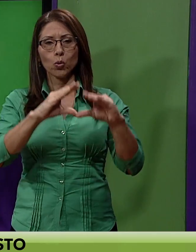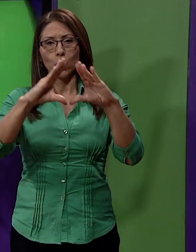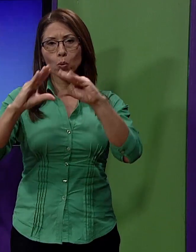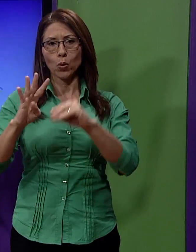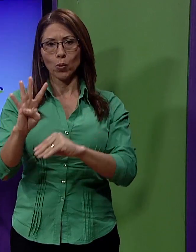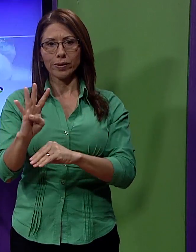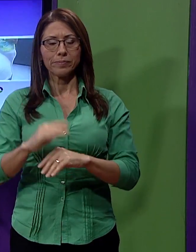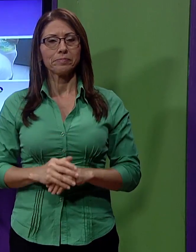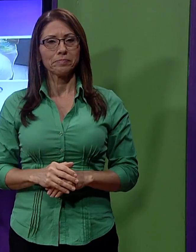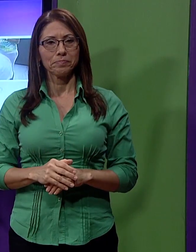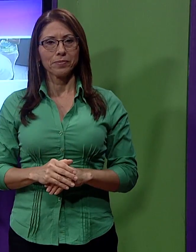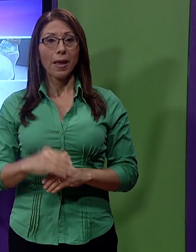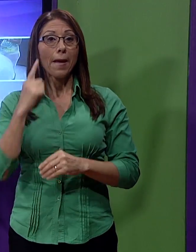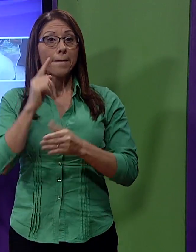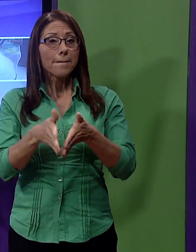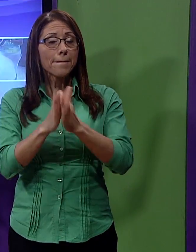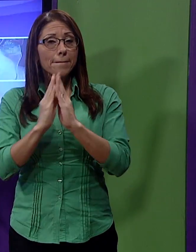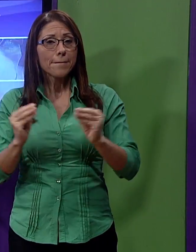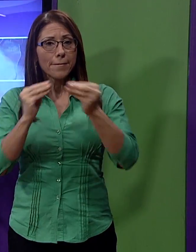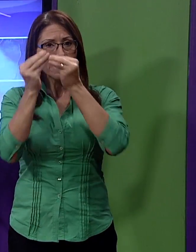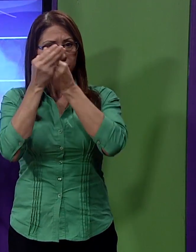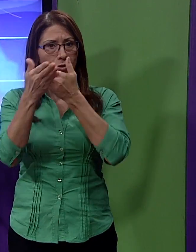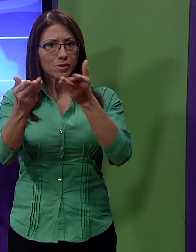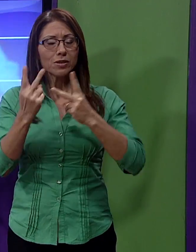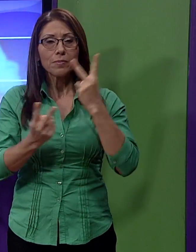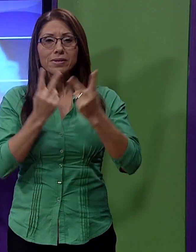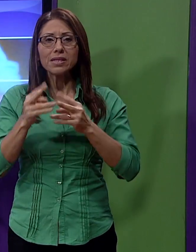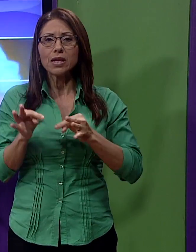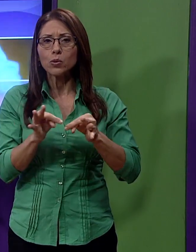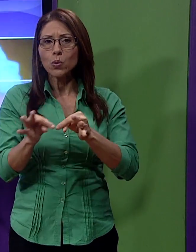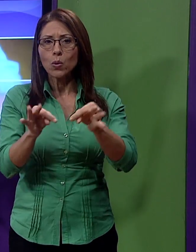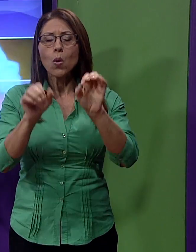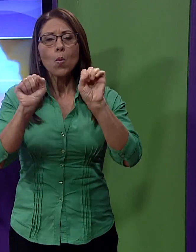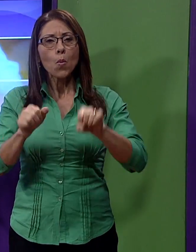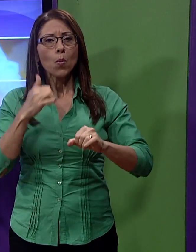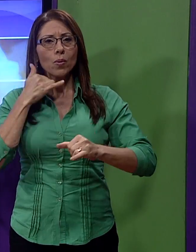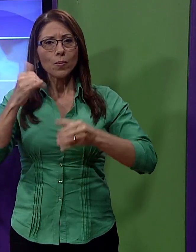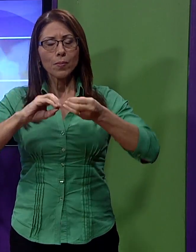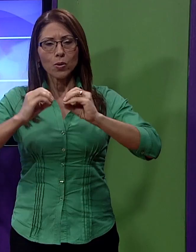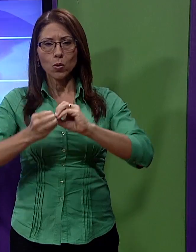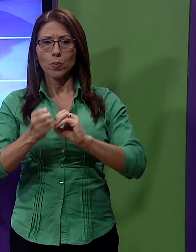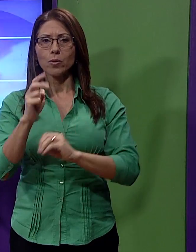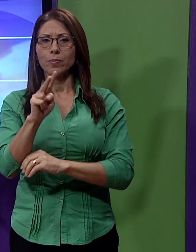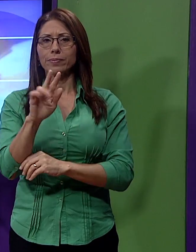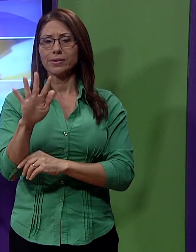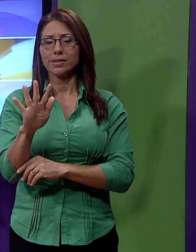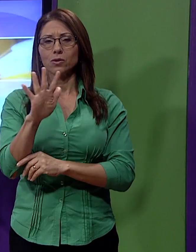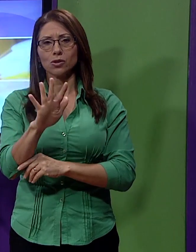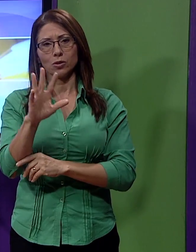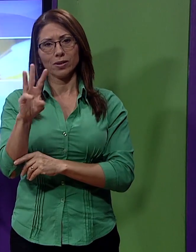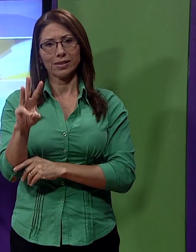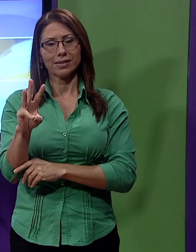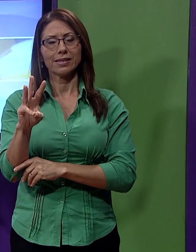p.m. Para solicitar más información sobre la visita a Turrialba, usted puede llamar al número